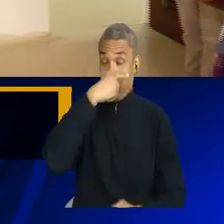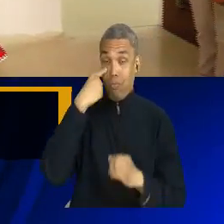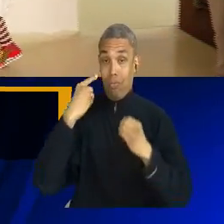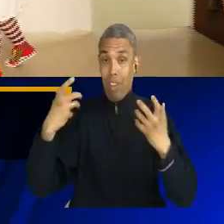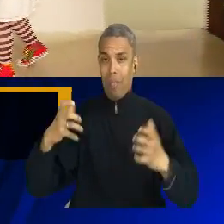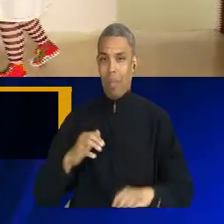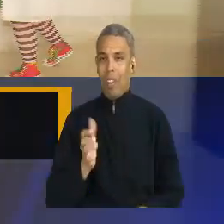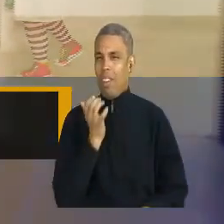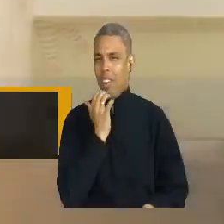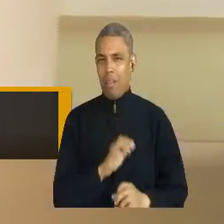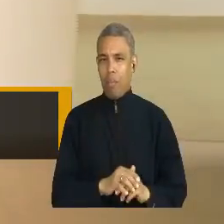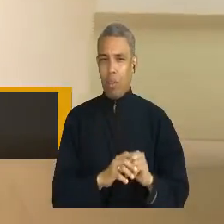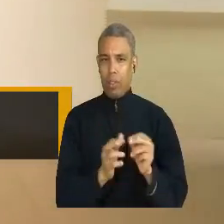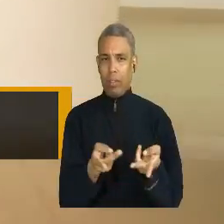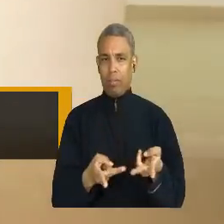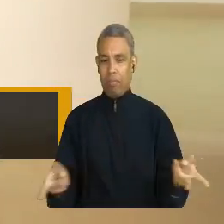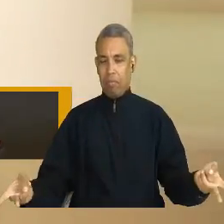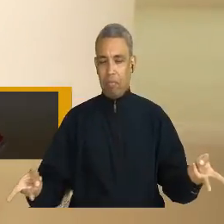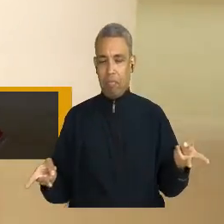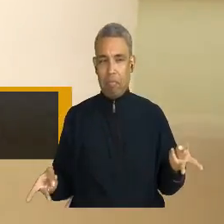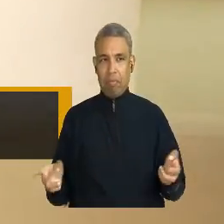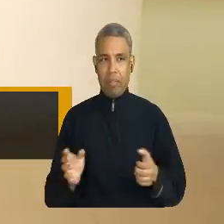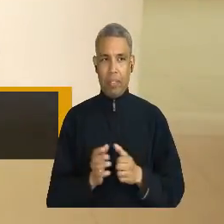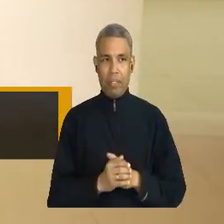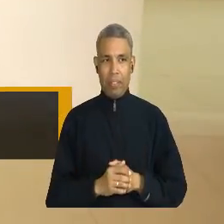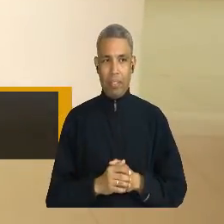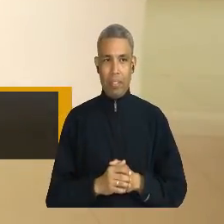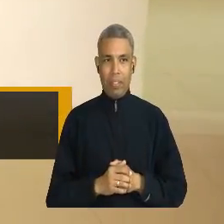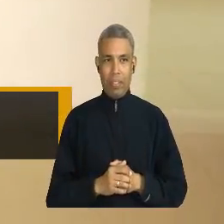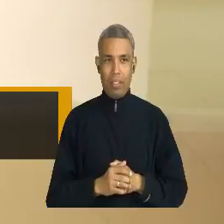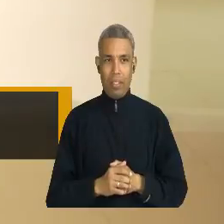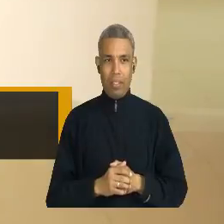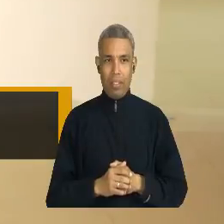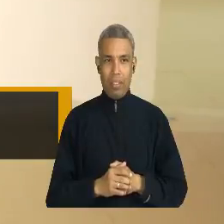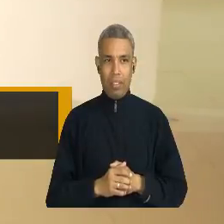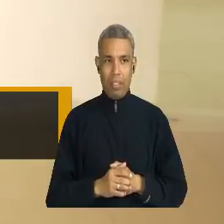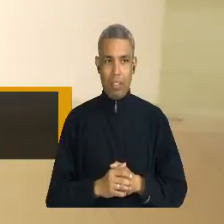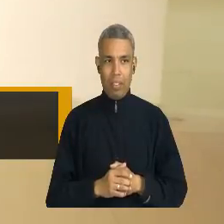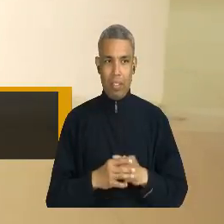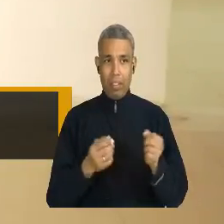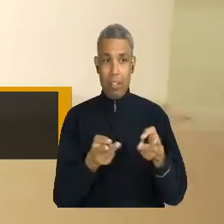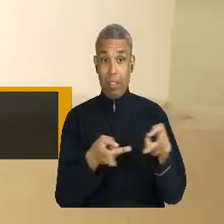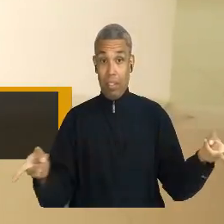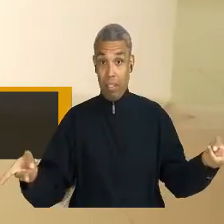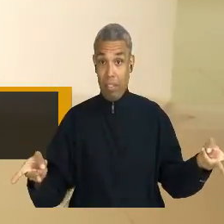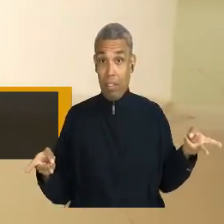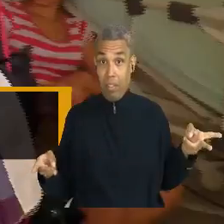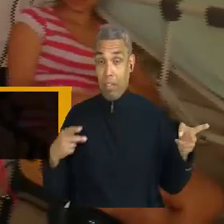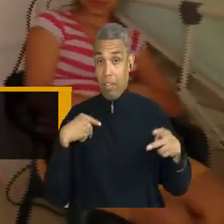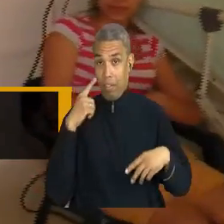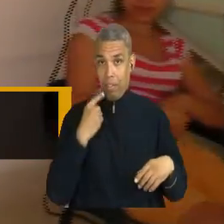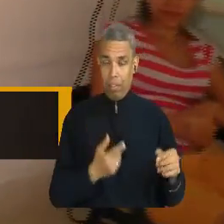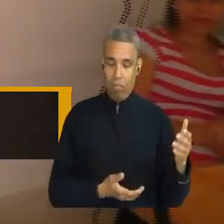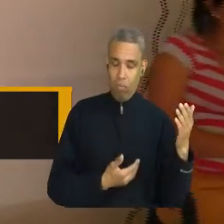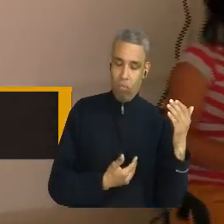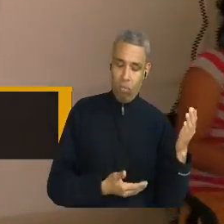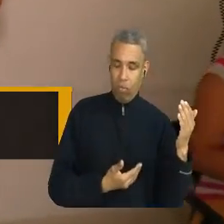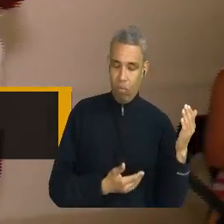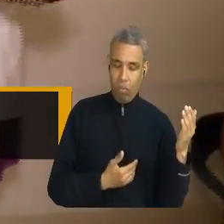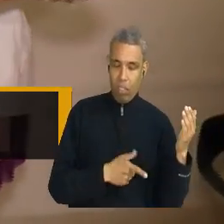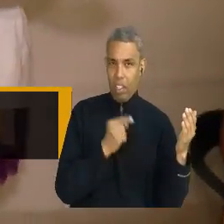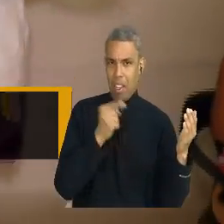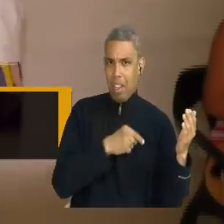llegamos a una habitación y es una niña, pues mira, ya deja de hacer una habitación normal a hacer un palacio.